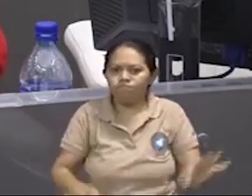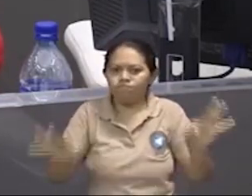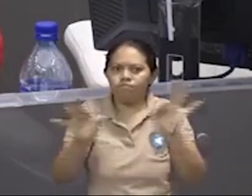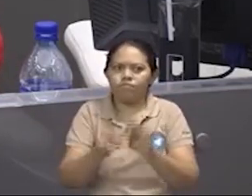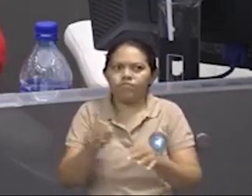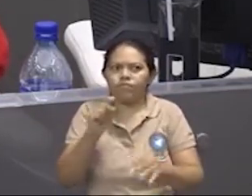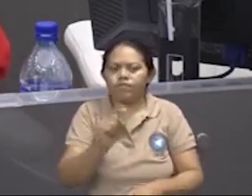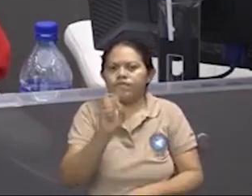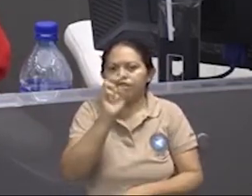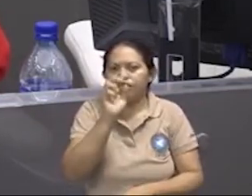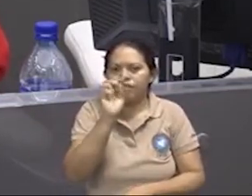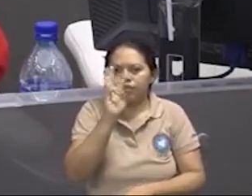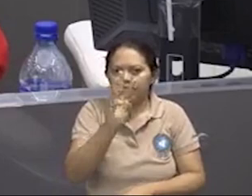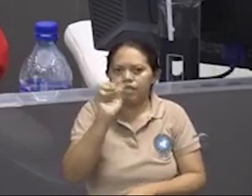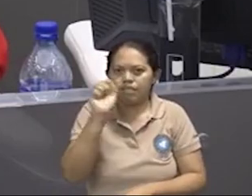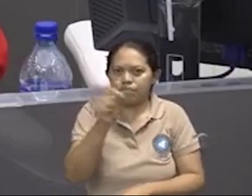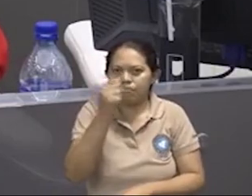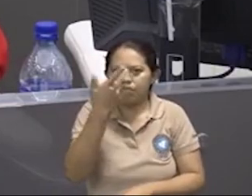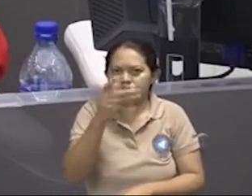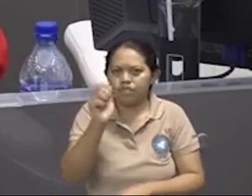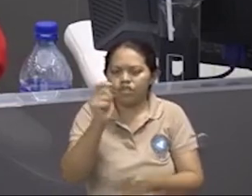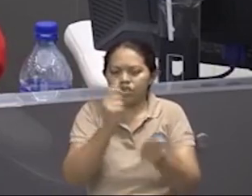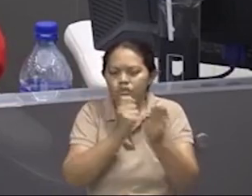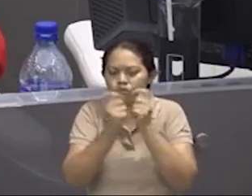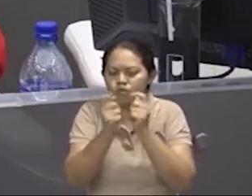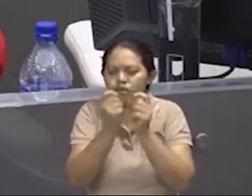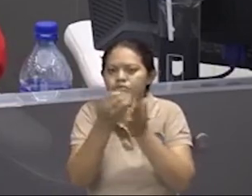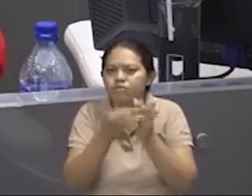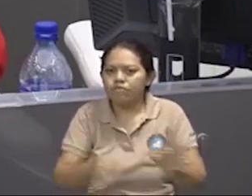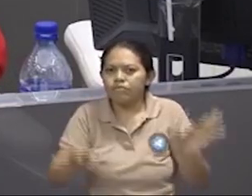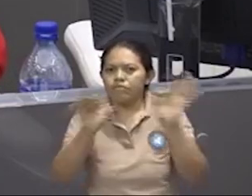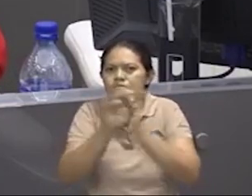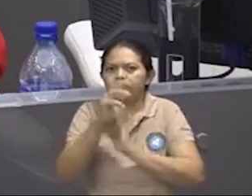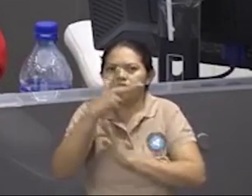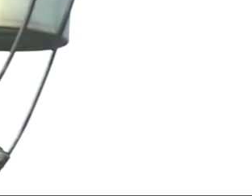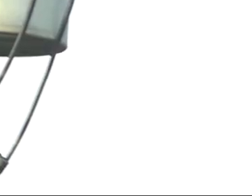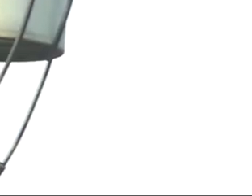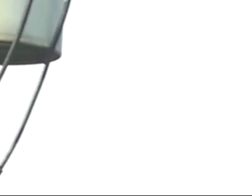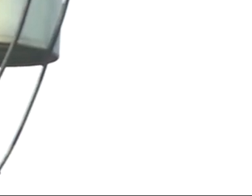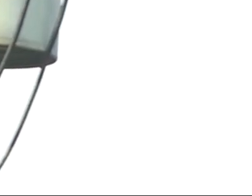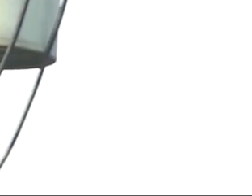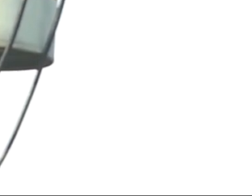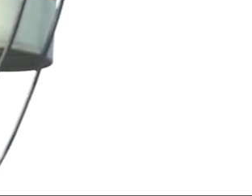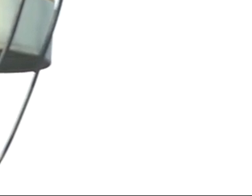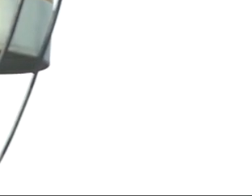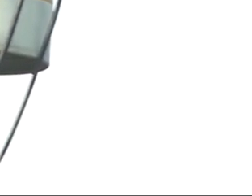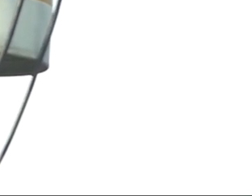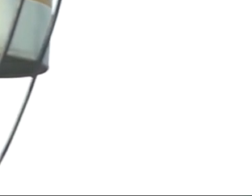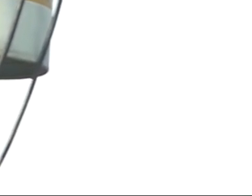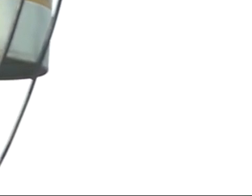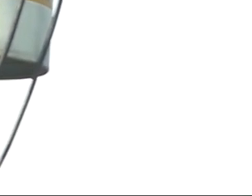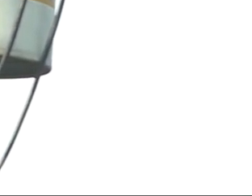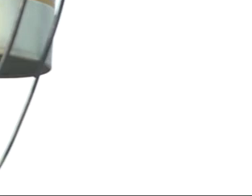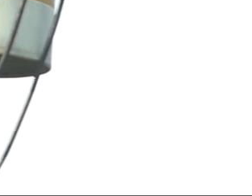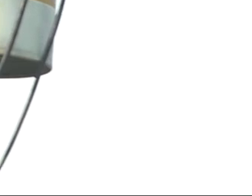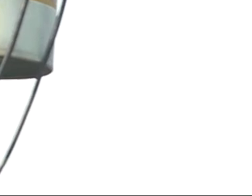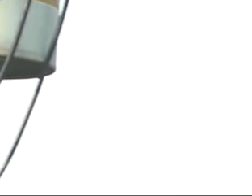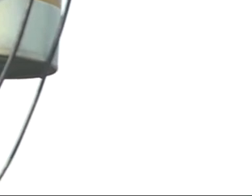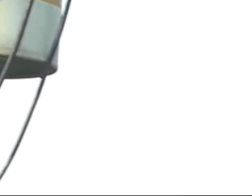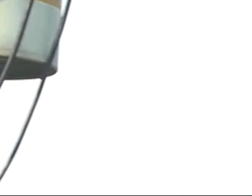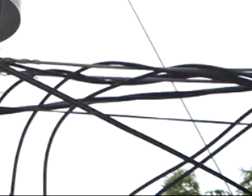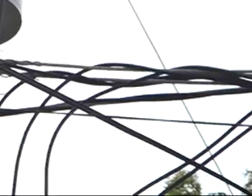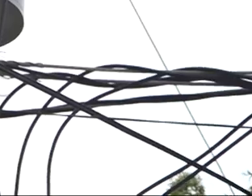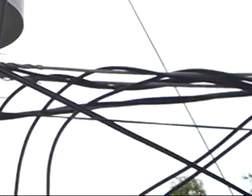por un monto de más de 3.6 millones de dólares, con capacidad para 800 personas. Agregó que la mejora en infraestructura de